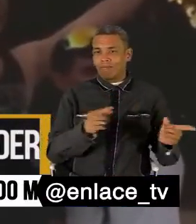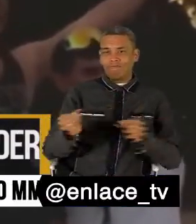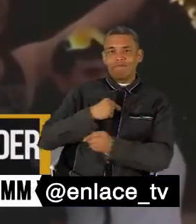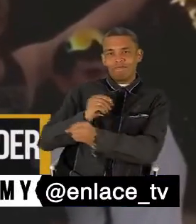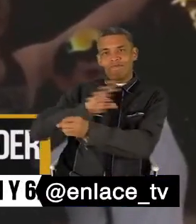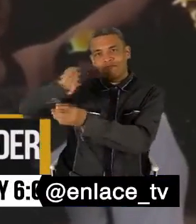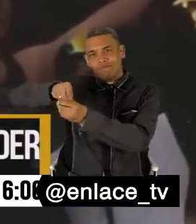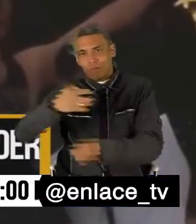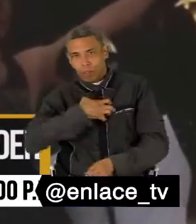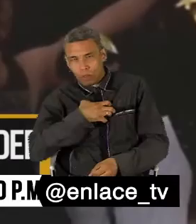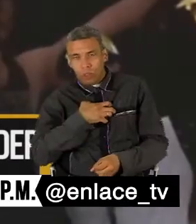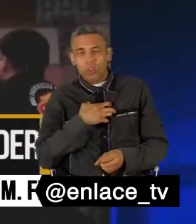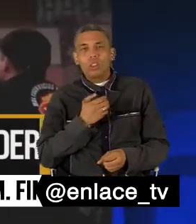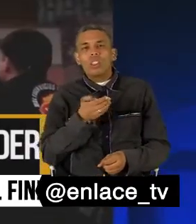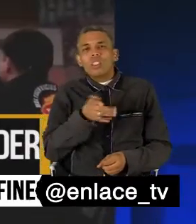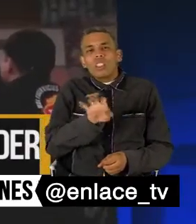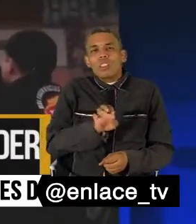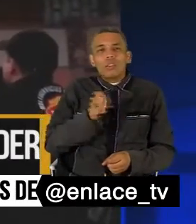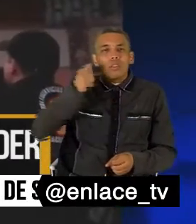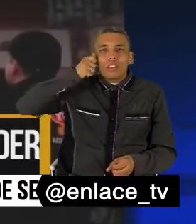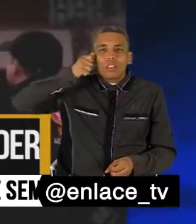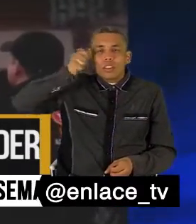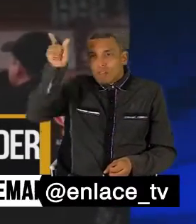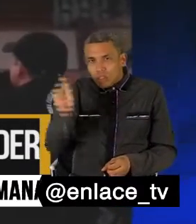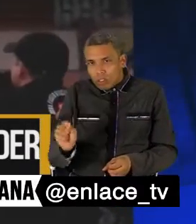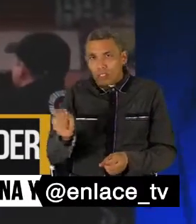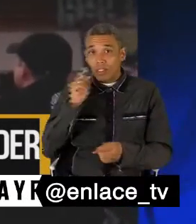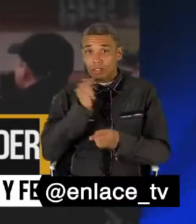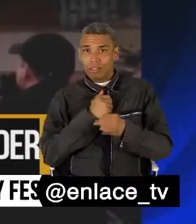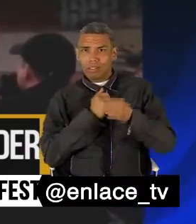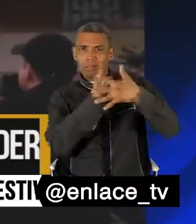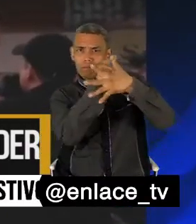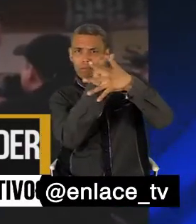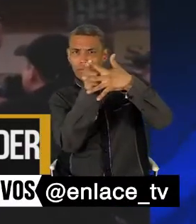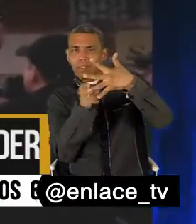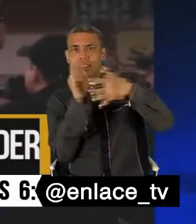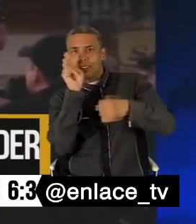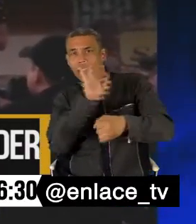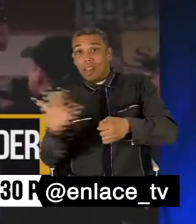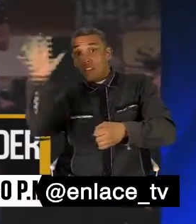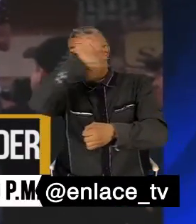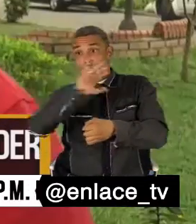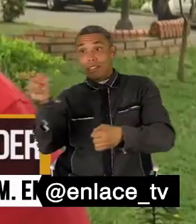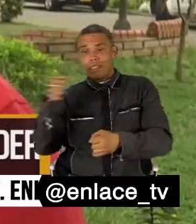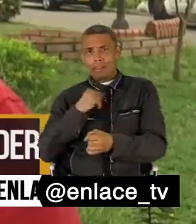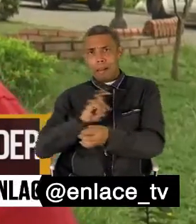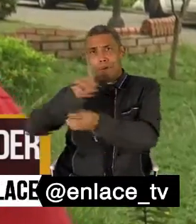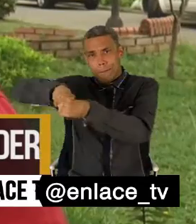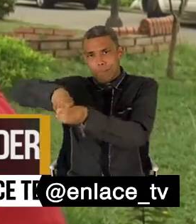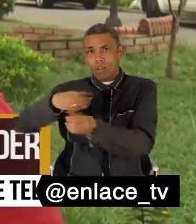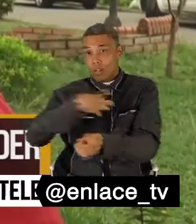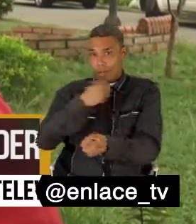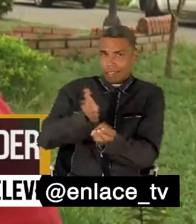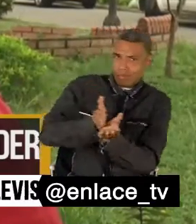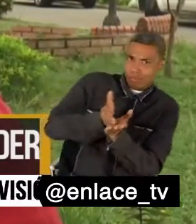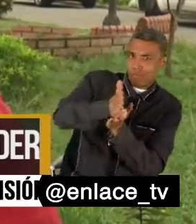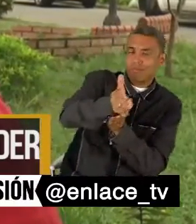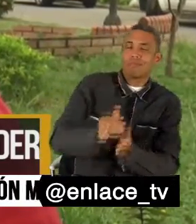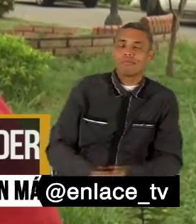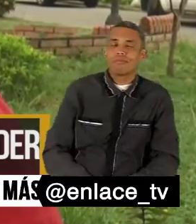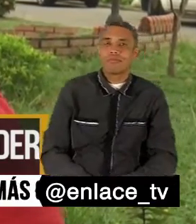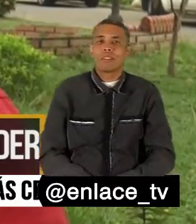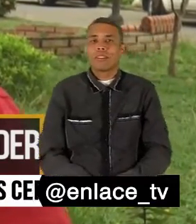departamento de Cesar, donde puntea entre los primeros lugares del campeonato nacional. Ir al autódromo y participar y hacer un